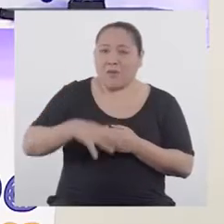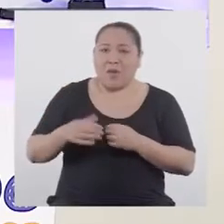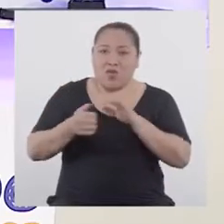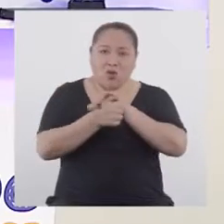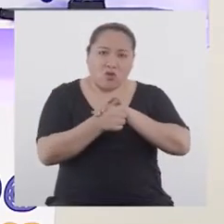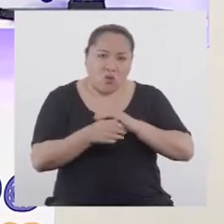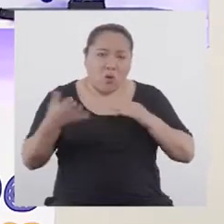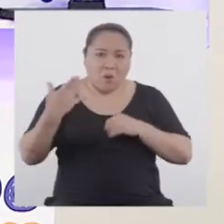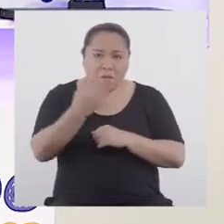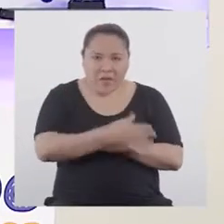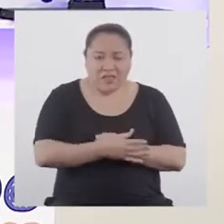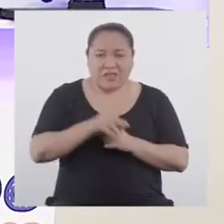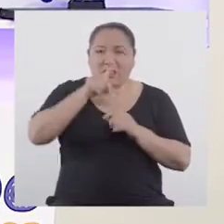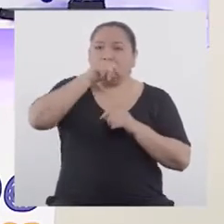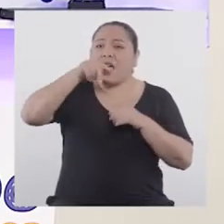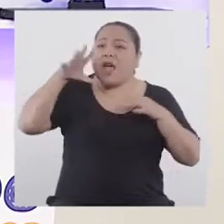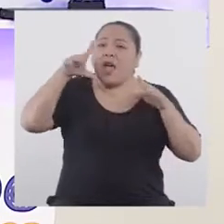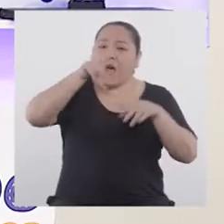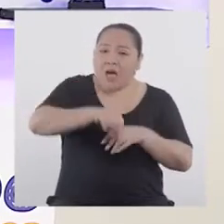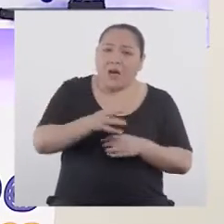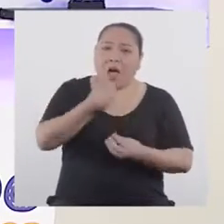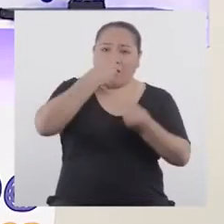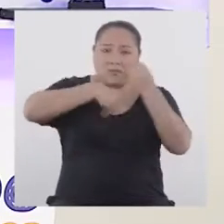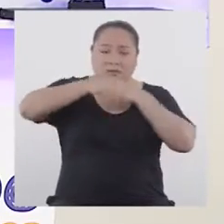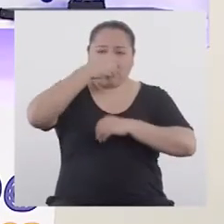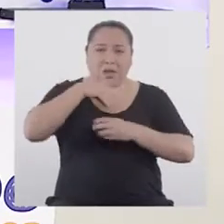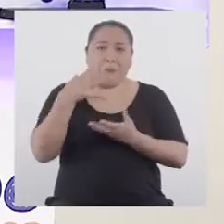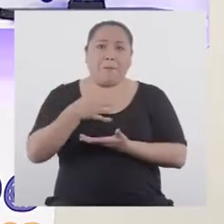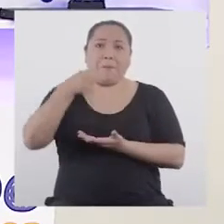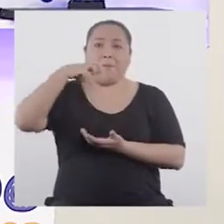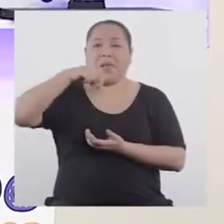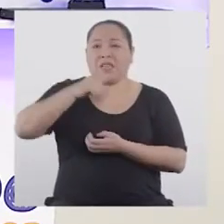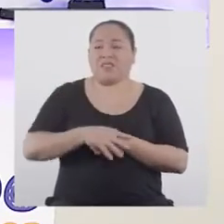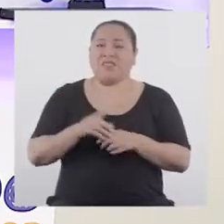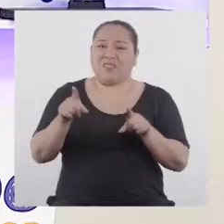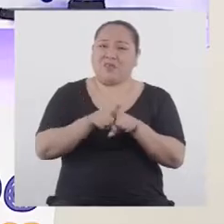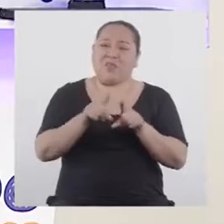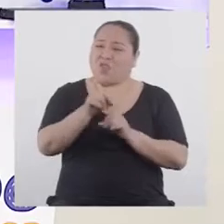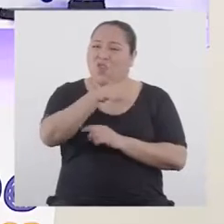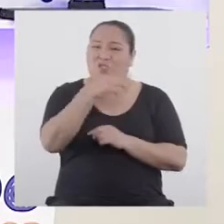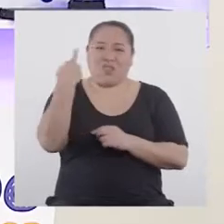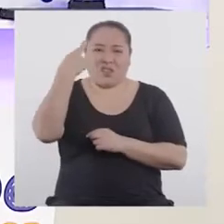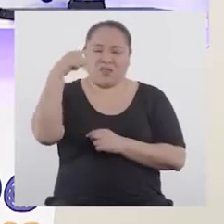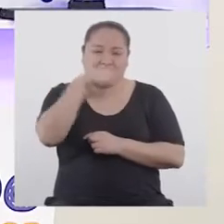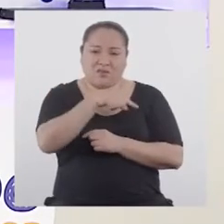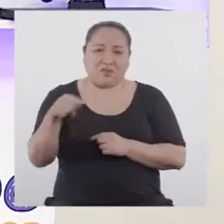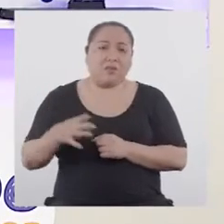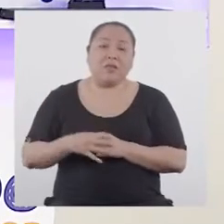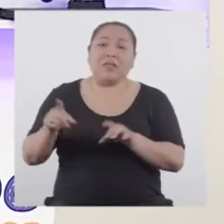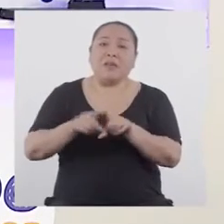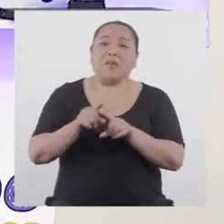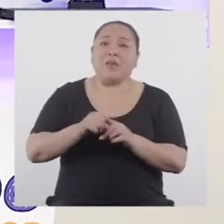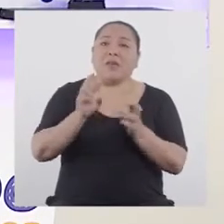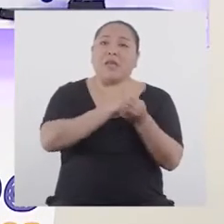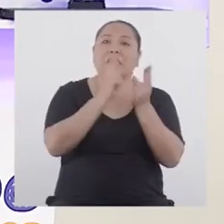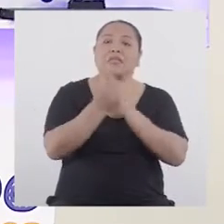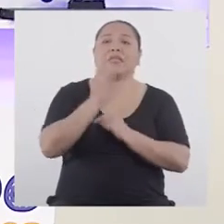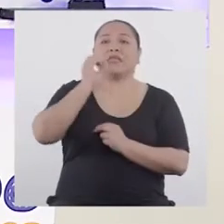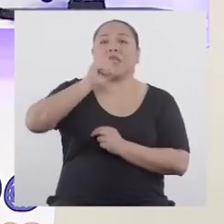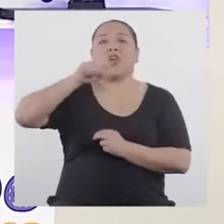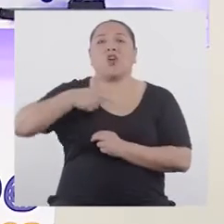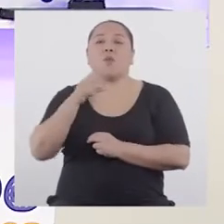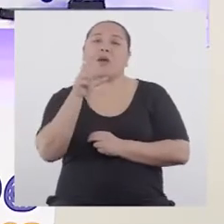aves marinas, que mueren por la ingesta de plástico y por otras razones relacionadas con este material. Lo peor es que solo se recicla